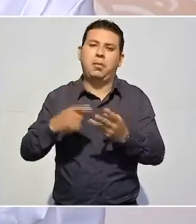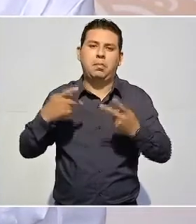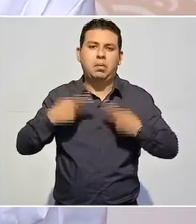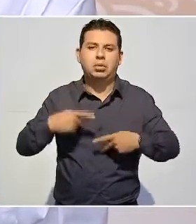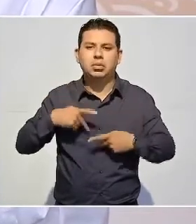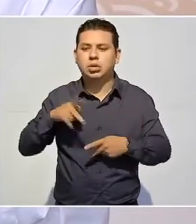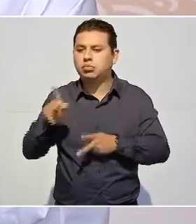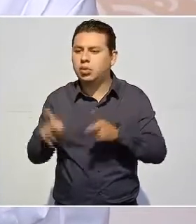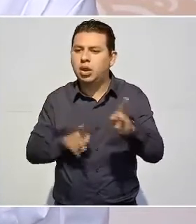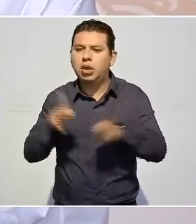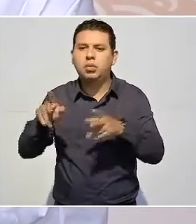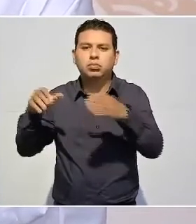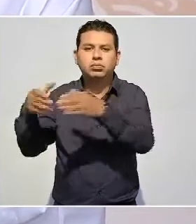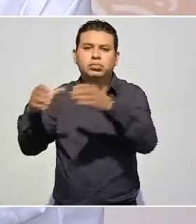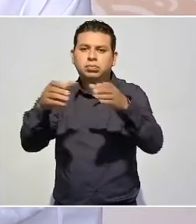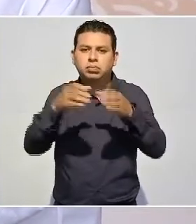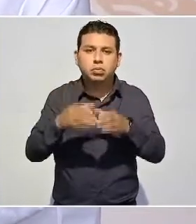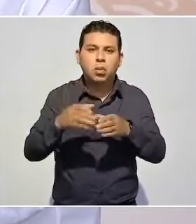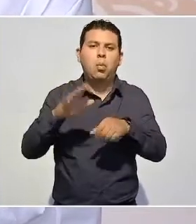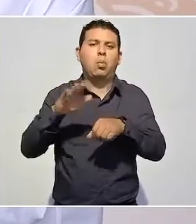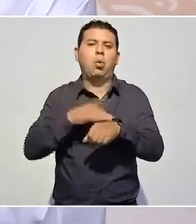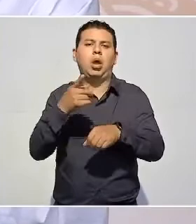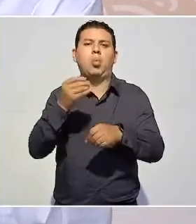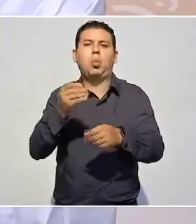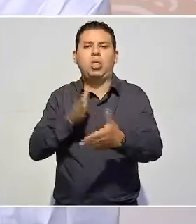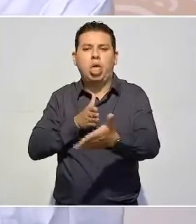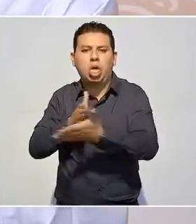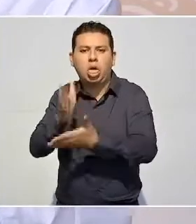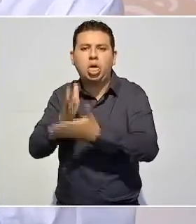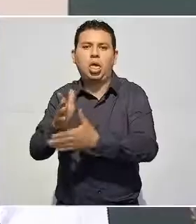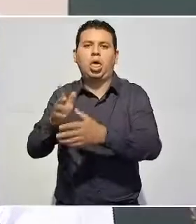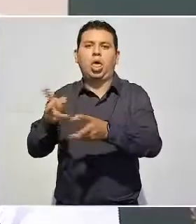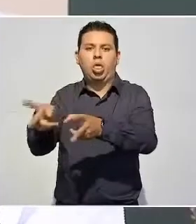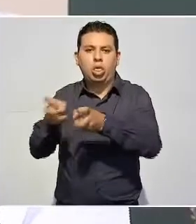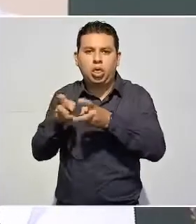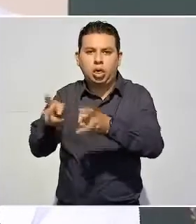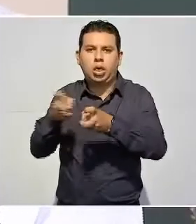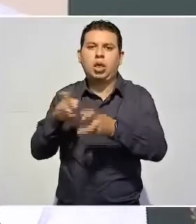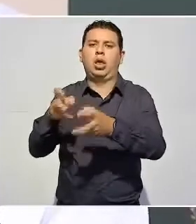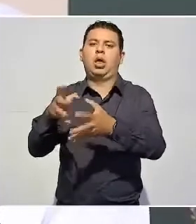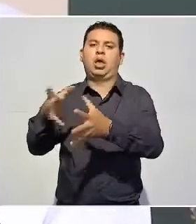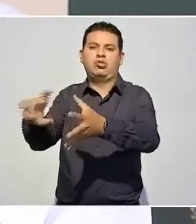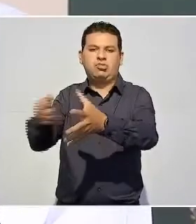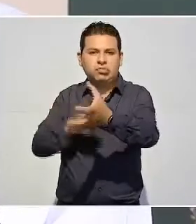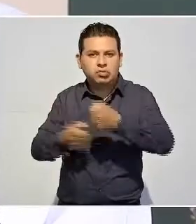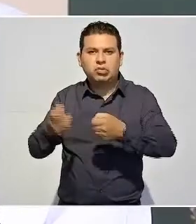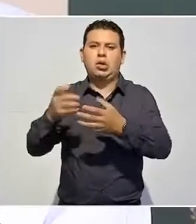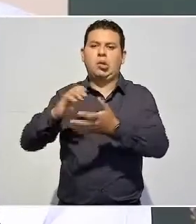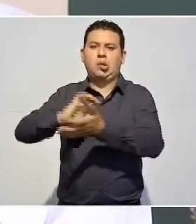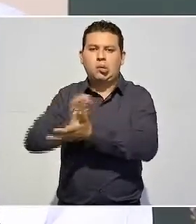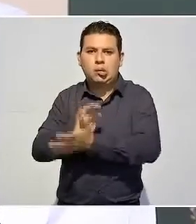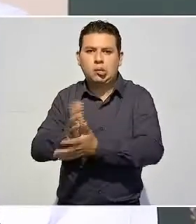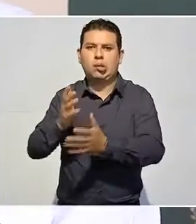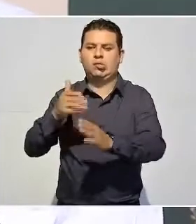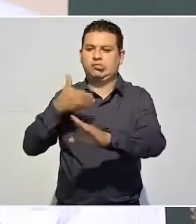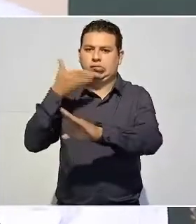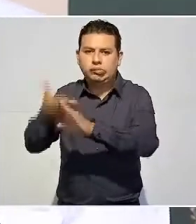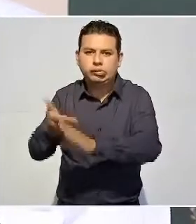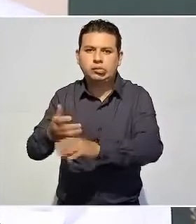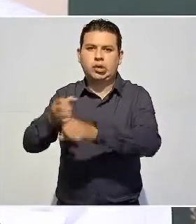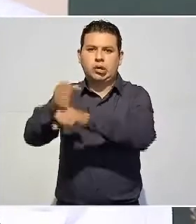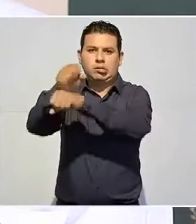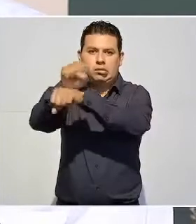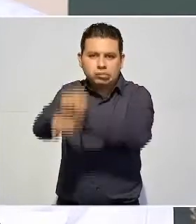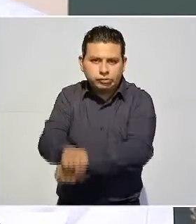víctimas de una labor de conquista, saqueo, destrucción y opresión